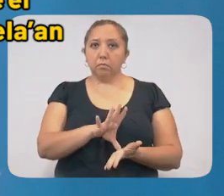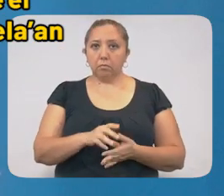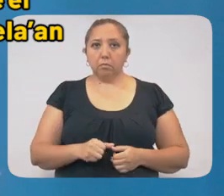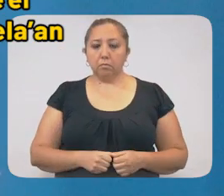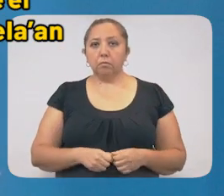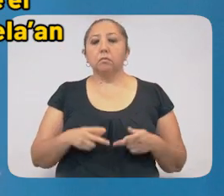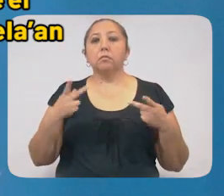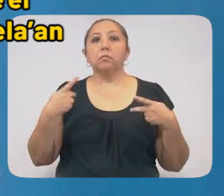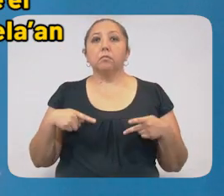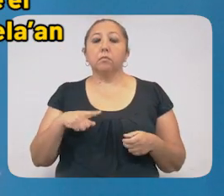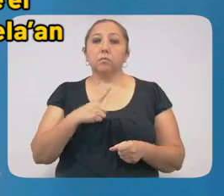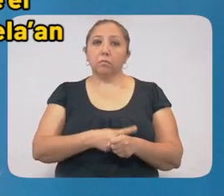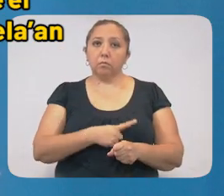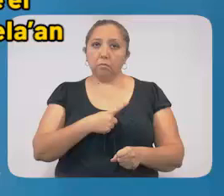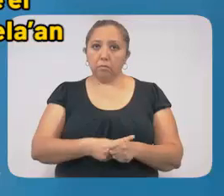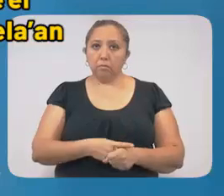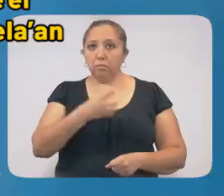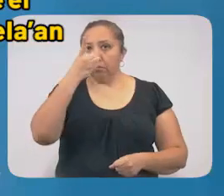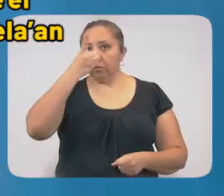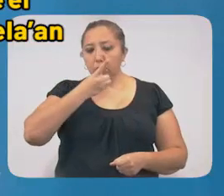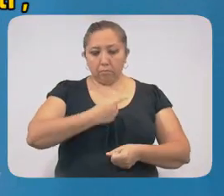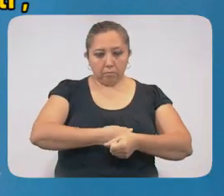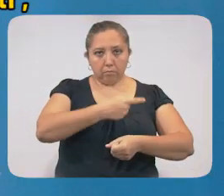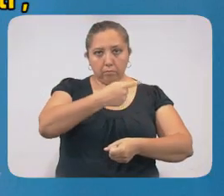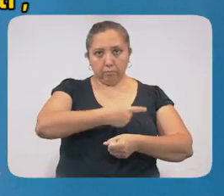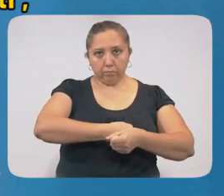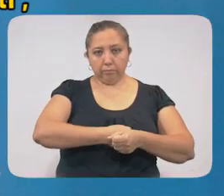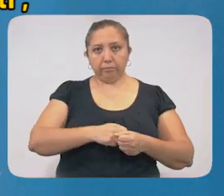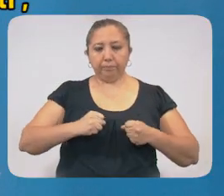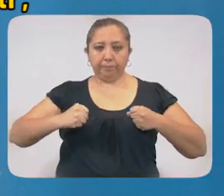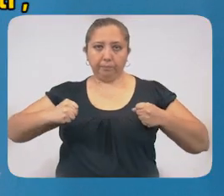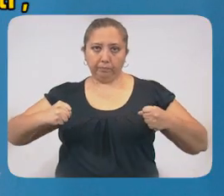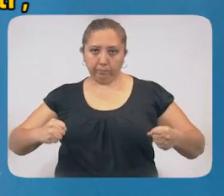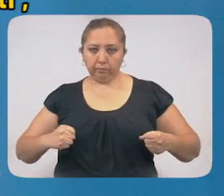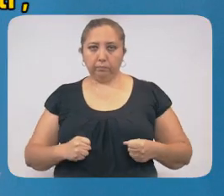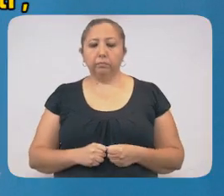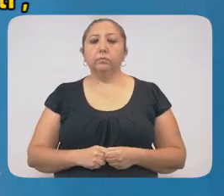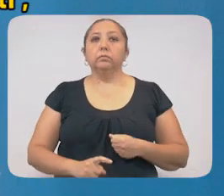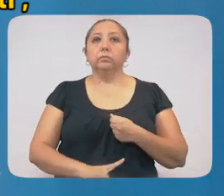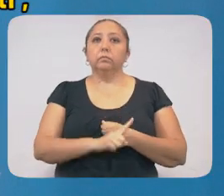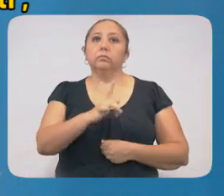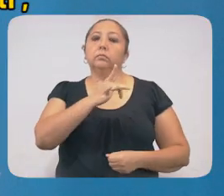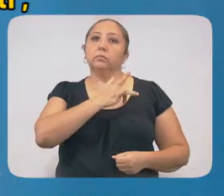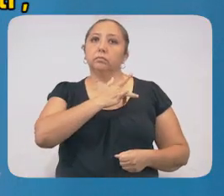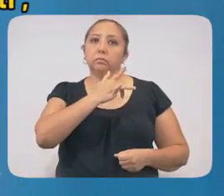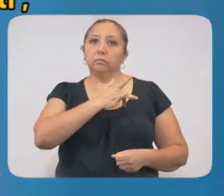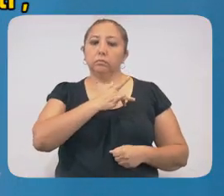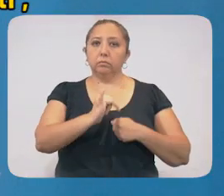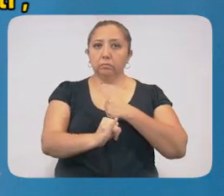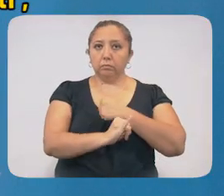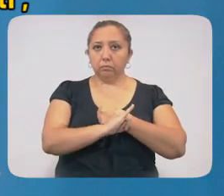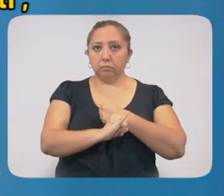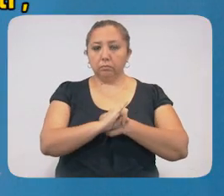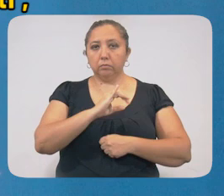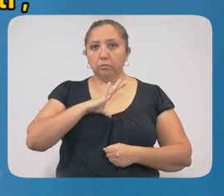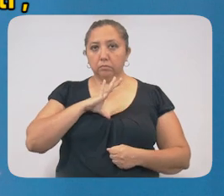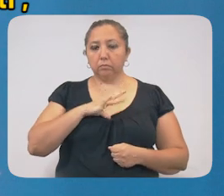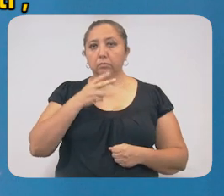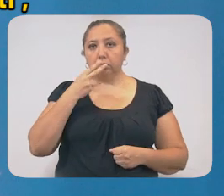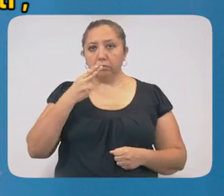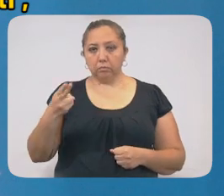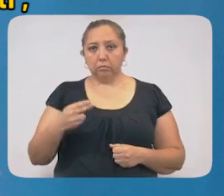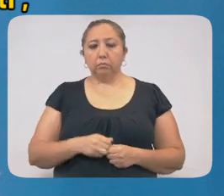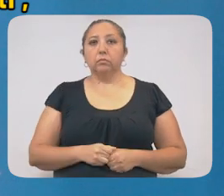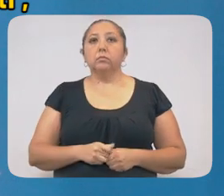discapacidad, personas con padecimientos como diabetes, hipertensión, sobrepeso, problemas cardíacos, VIH, cáncer o